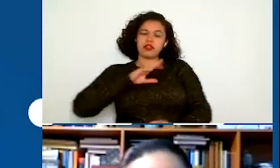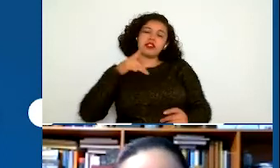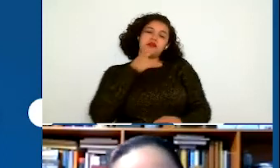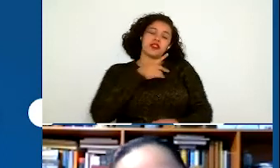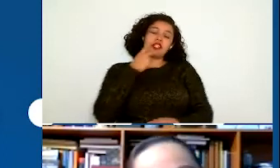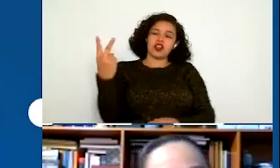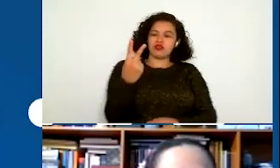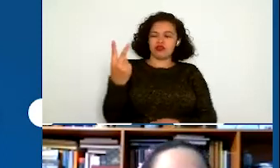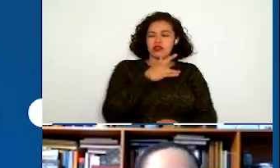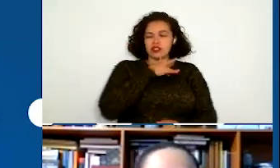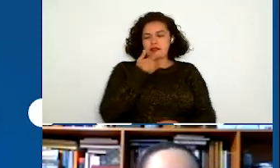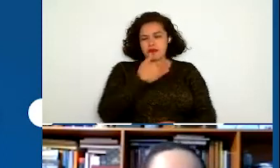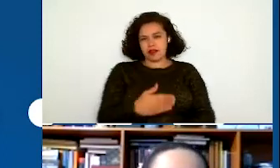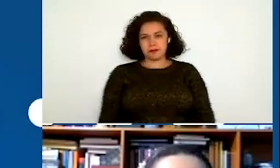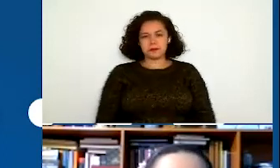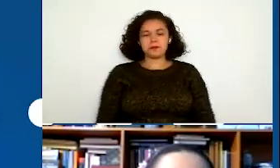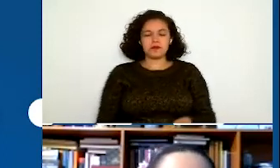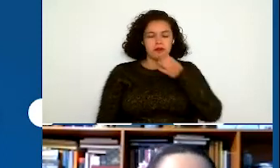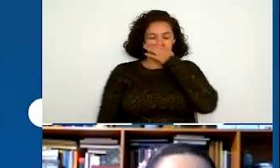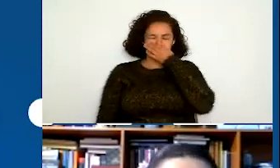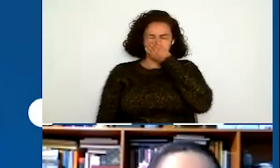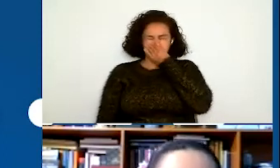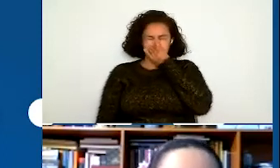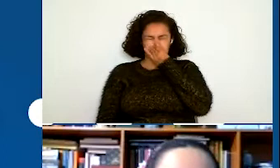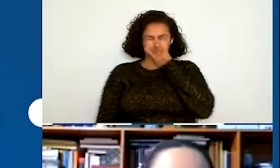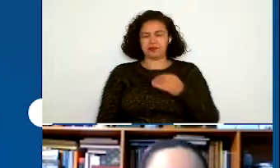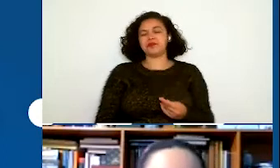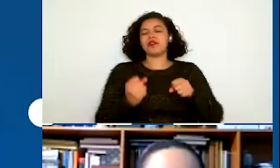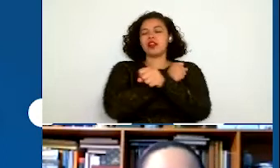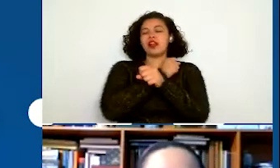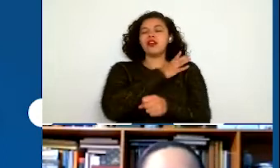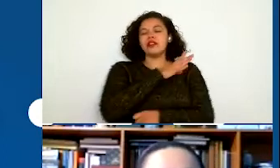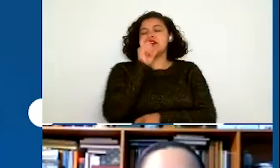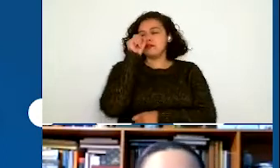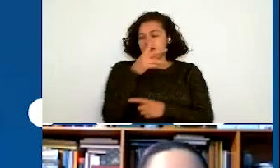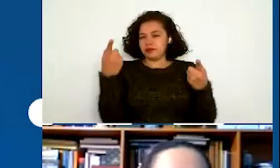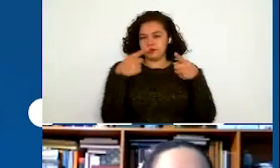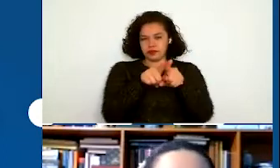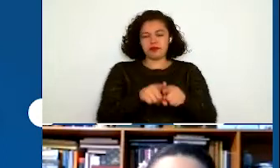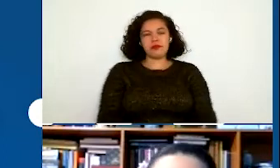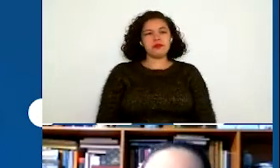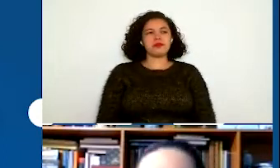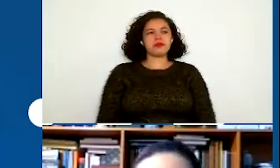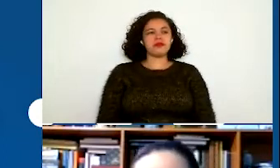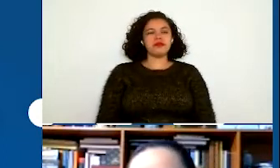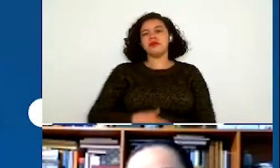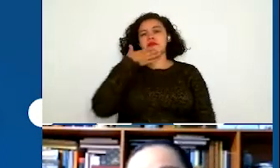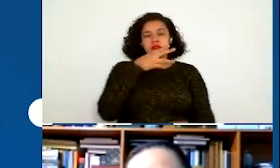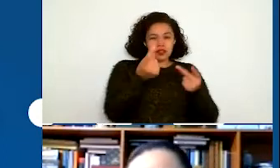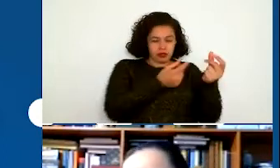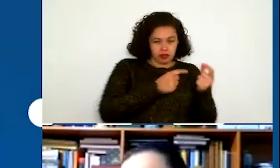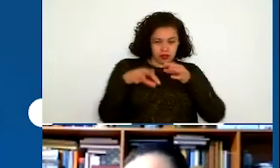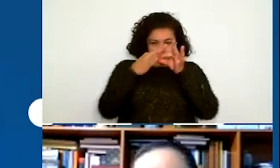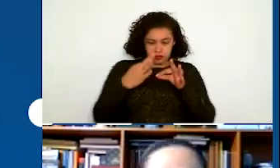ambos lados, ¿no? Entonces, una buena práctica también tiene que ver con esto. Una buena práctica es eficaz, es eficiente,